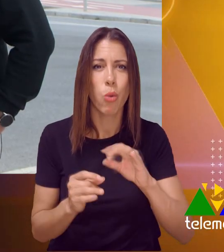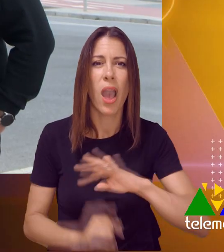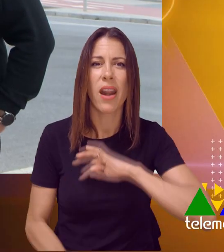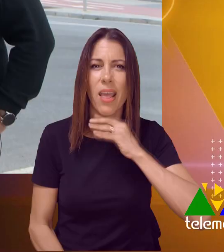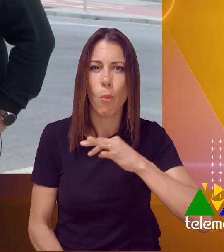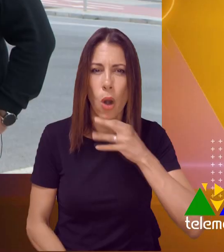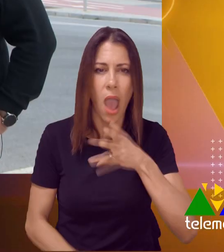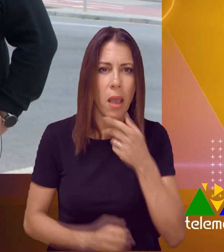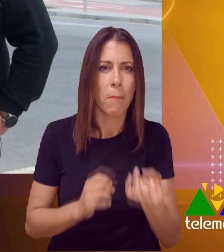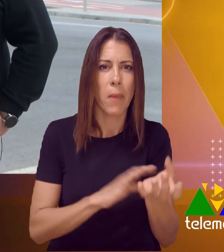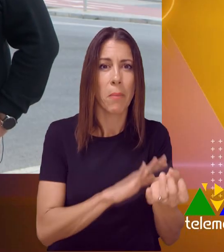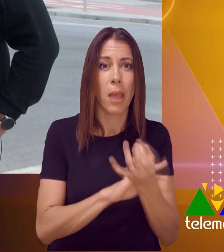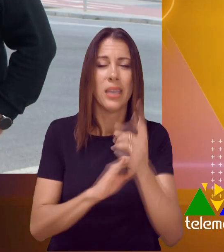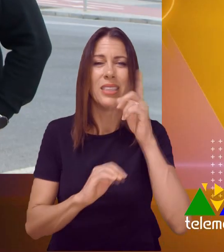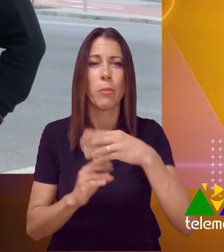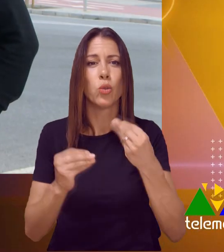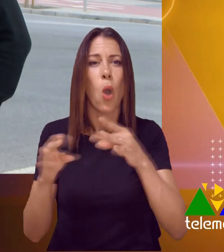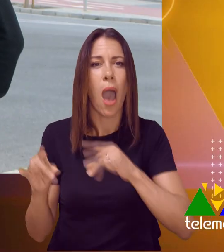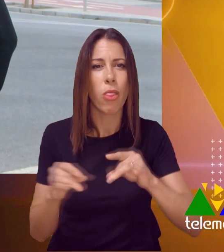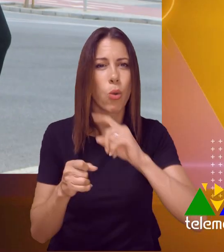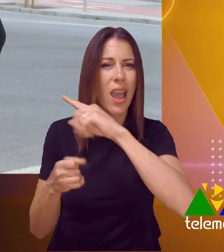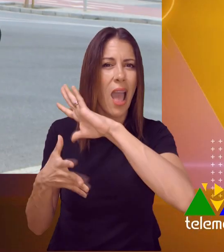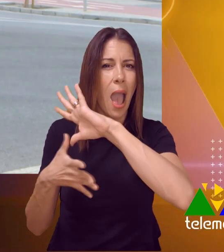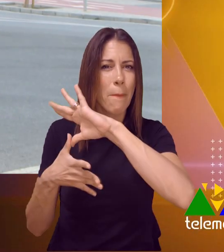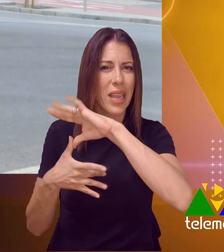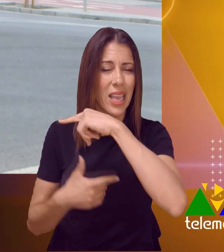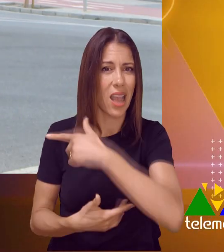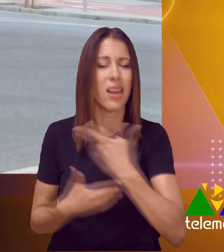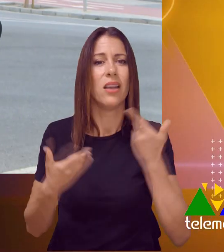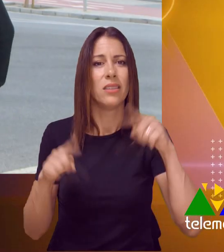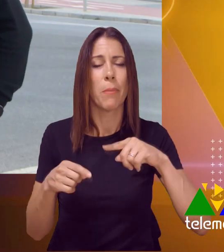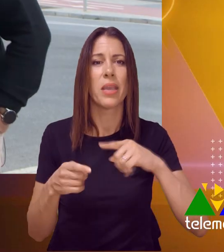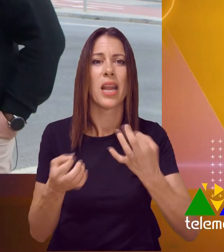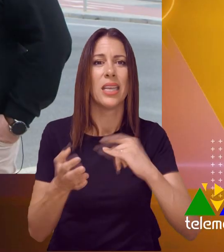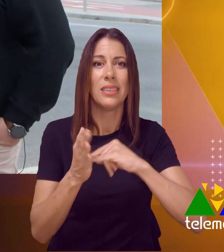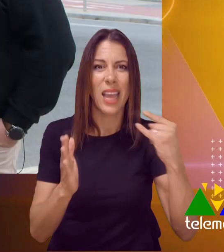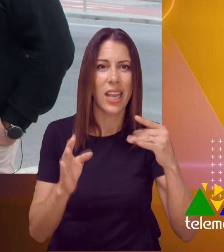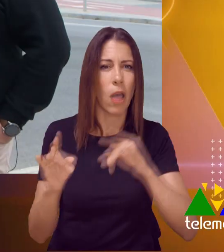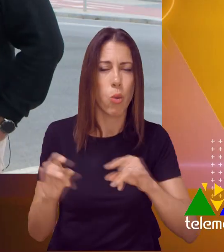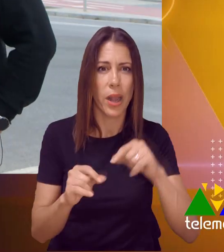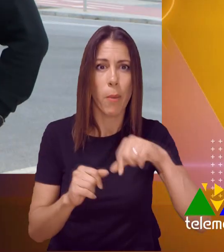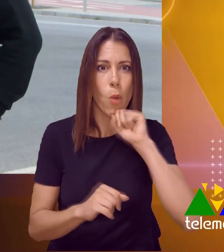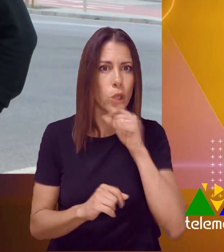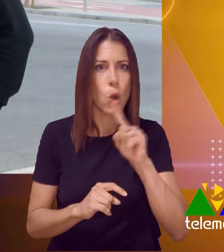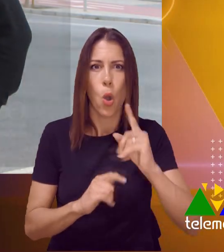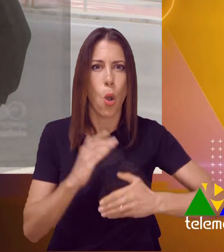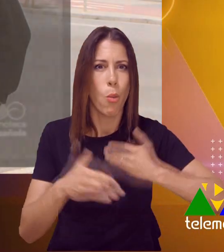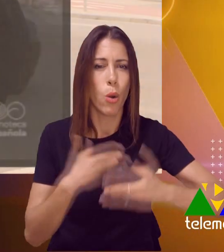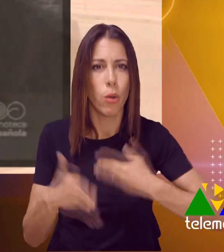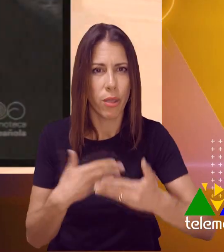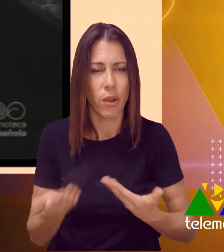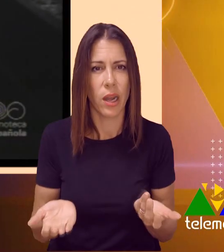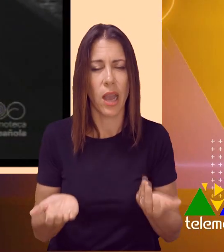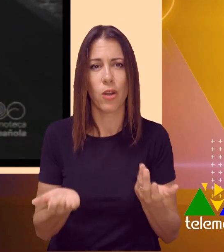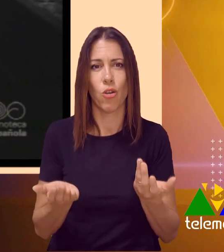remolacha, venía mucha azúcar americana, las técnicas azucareras en Motril no